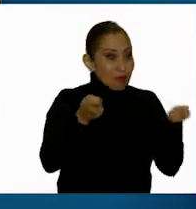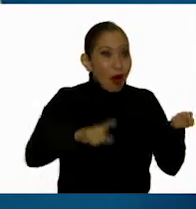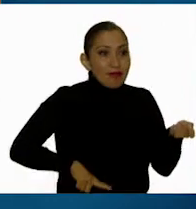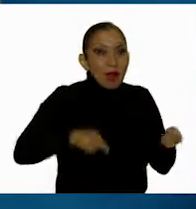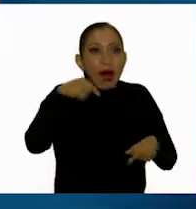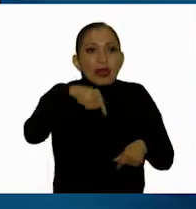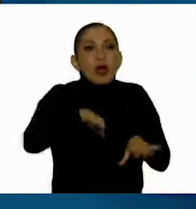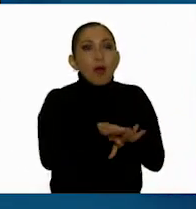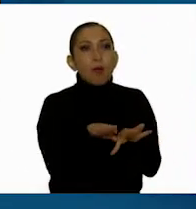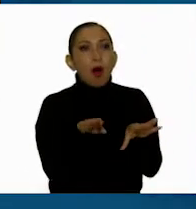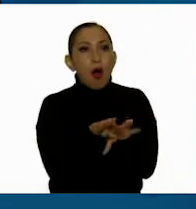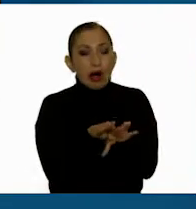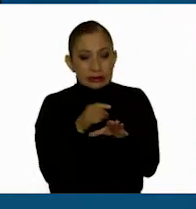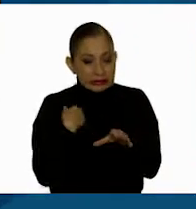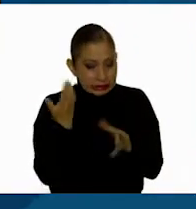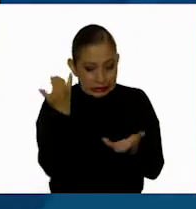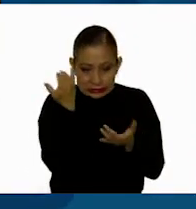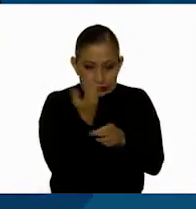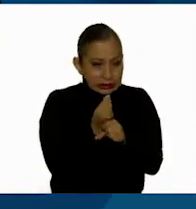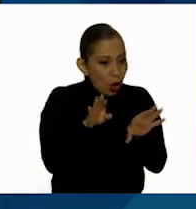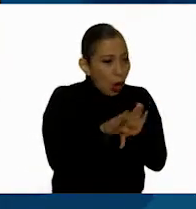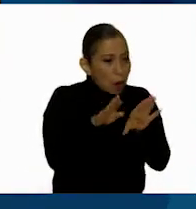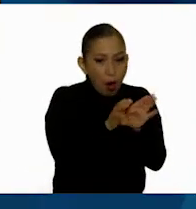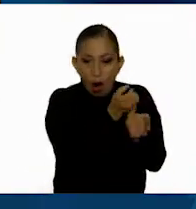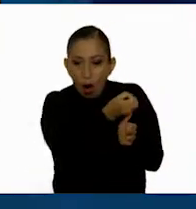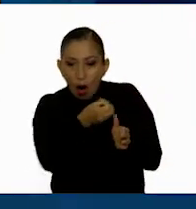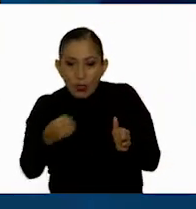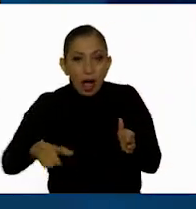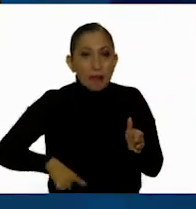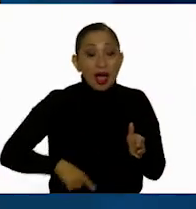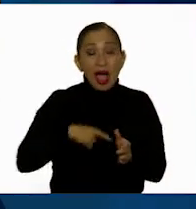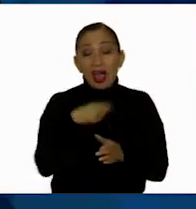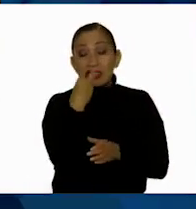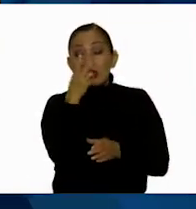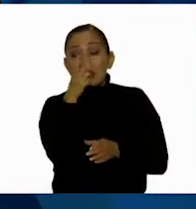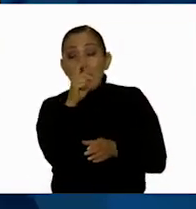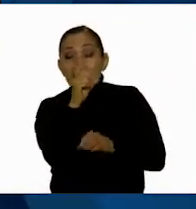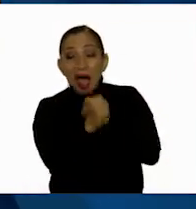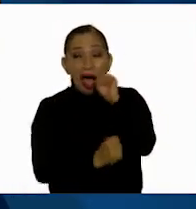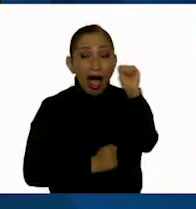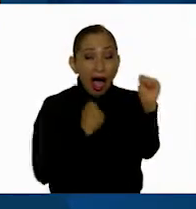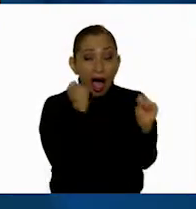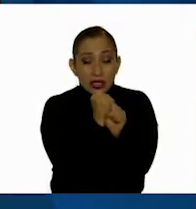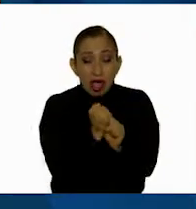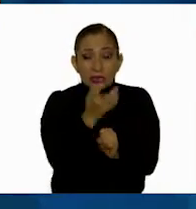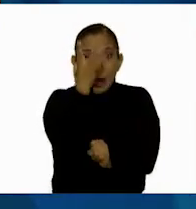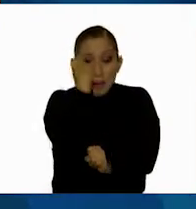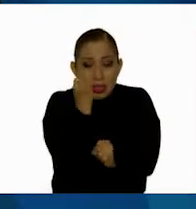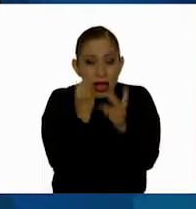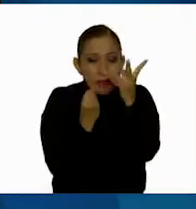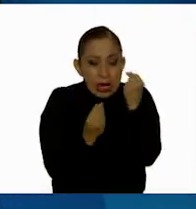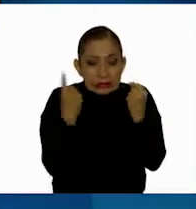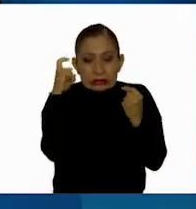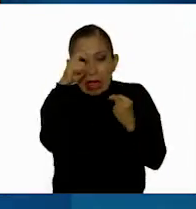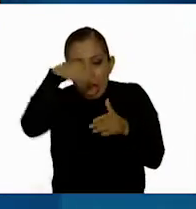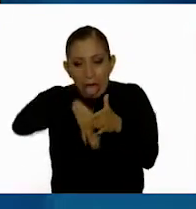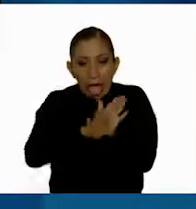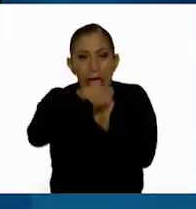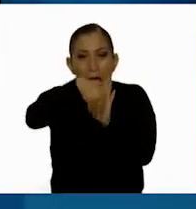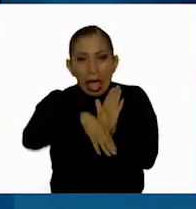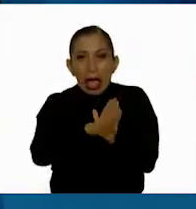monarca, estructurar un Estado y un sistema político tomaría 3 décadas de aprendizaje entre las mayores